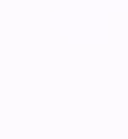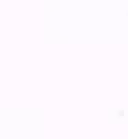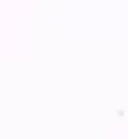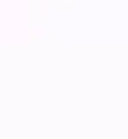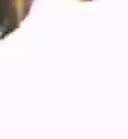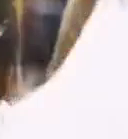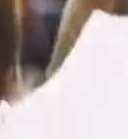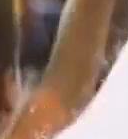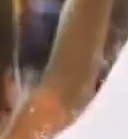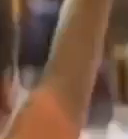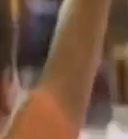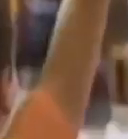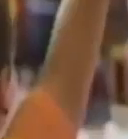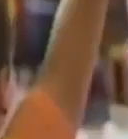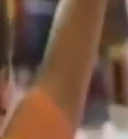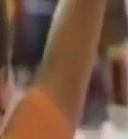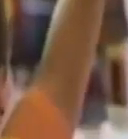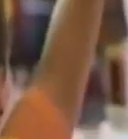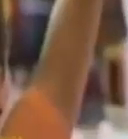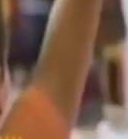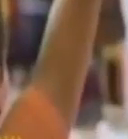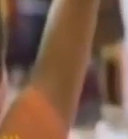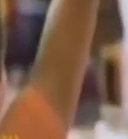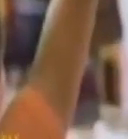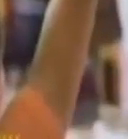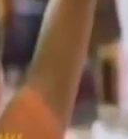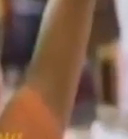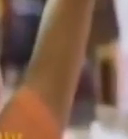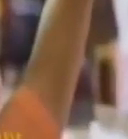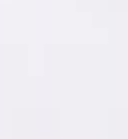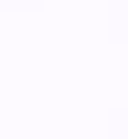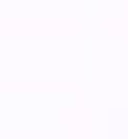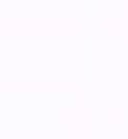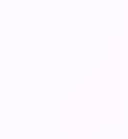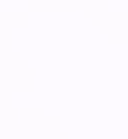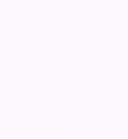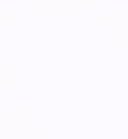A continuación, comunicación y lenguaje, quinto diversificado.